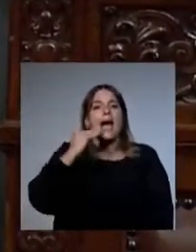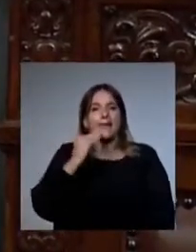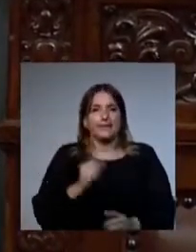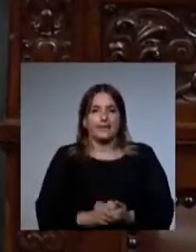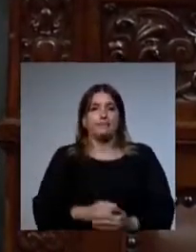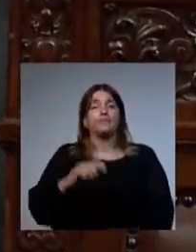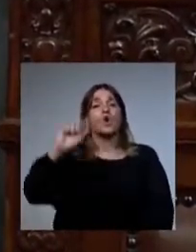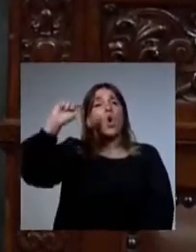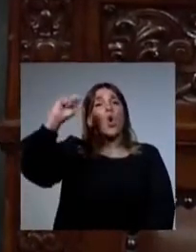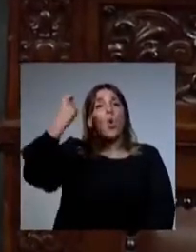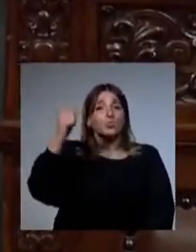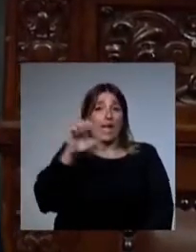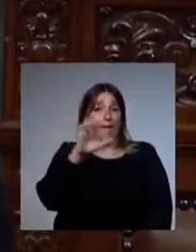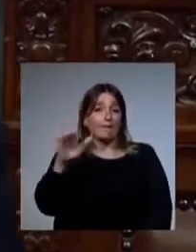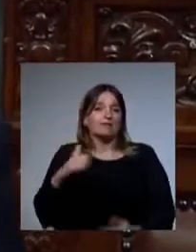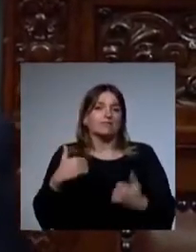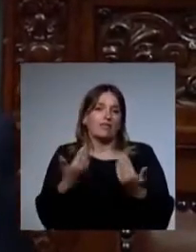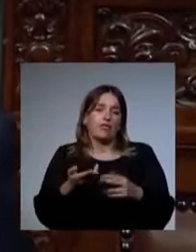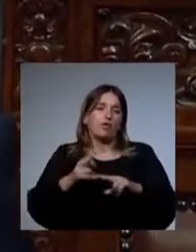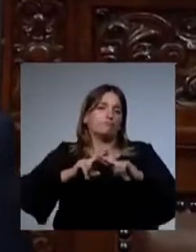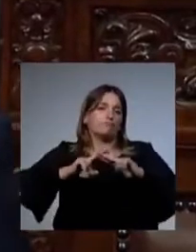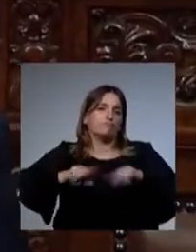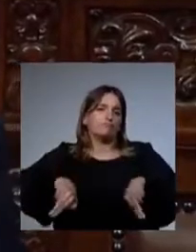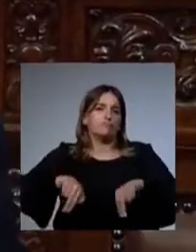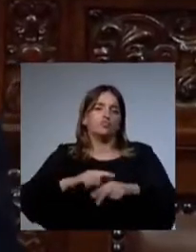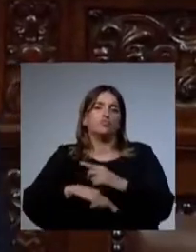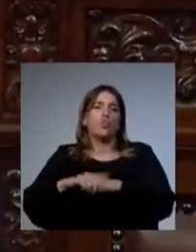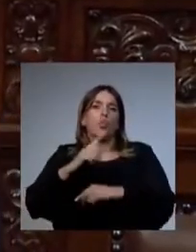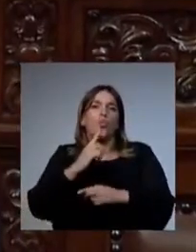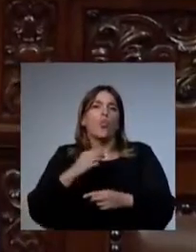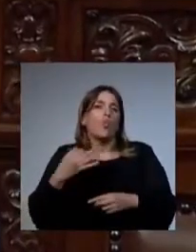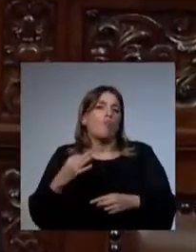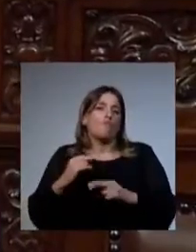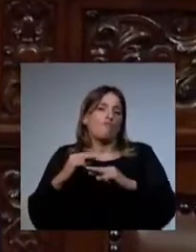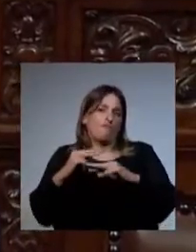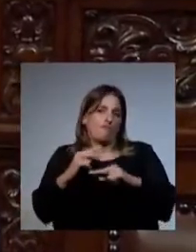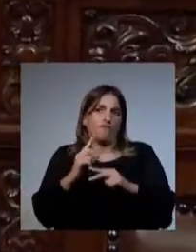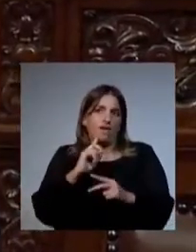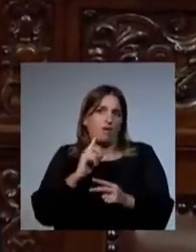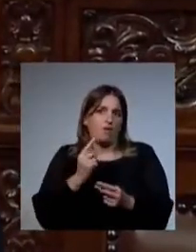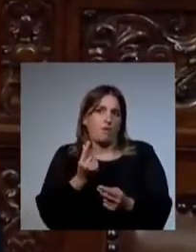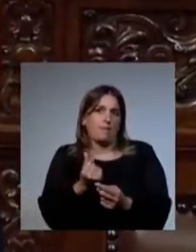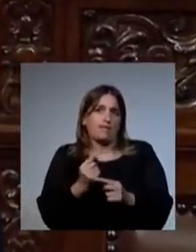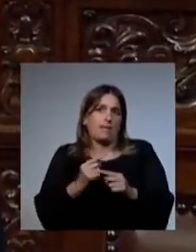La UTE otorgó exoneraciones de cargo fijo y potencia contratada a más de 3.000 clientes.